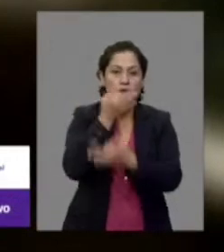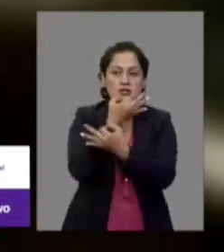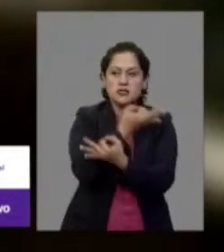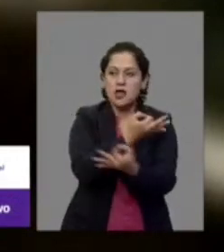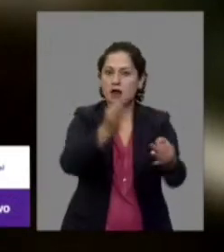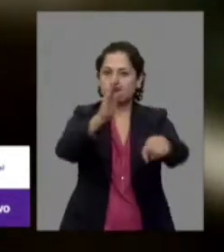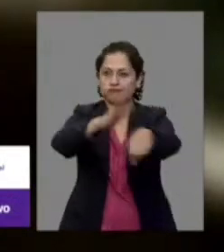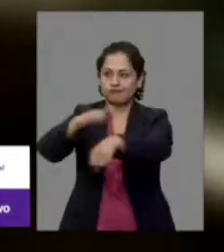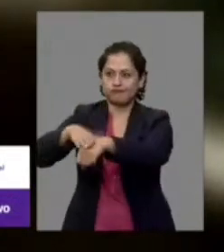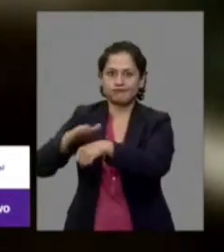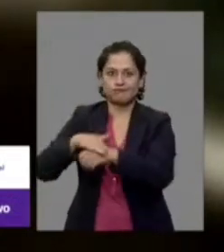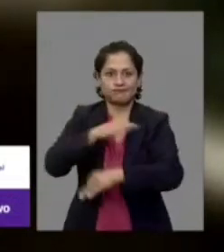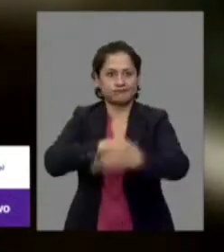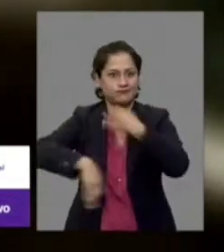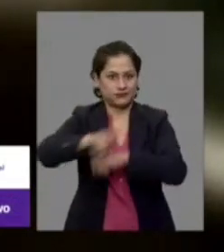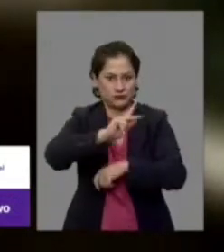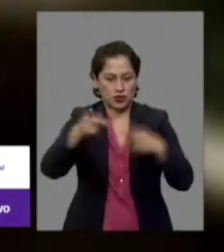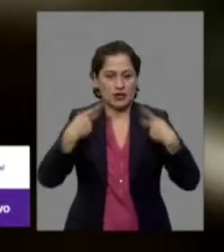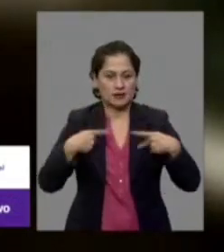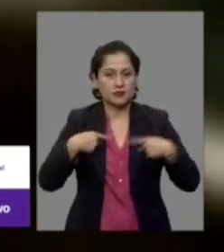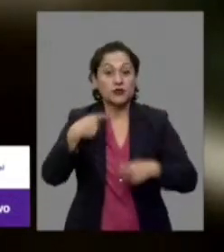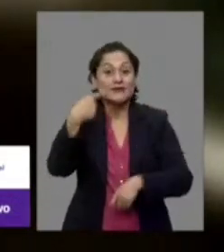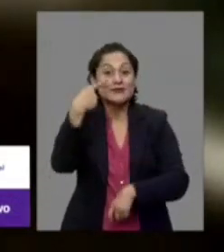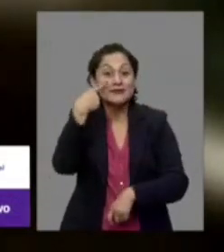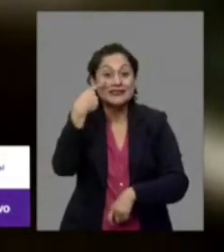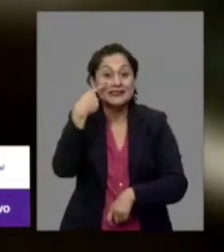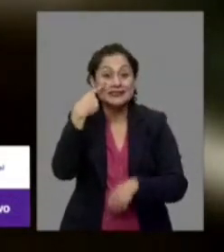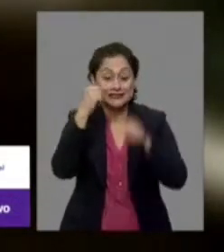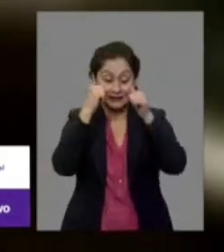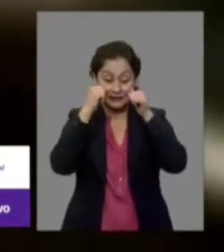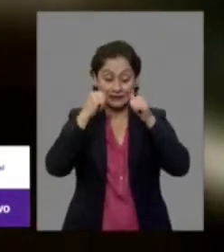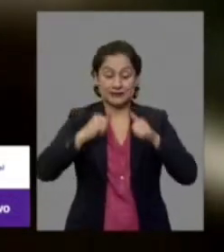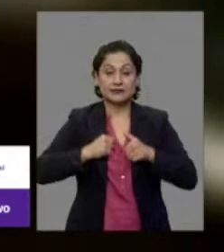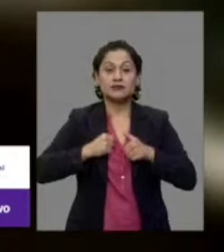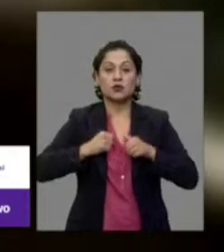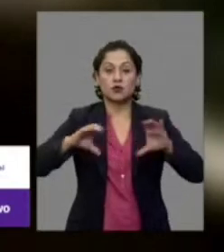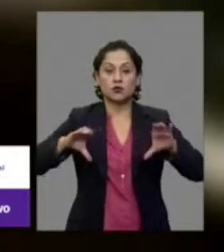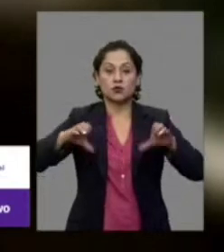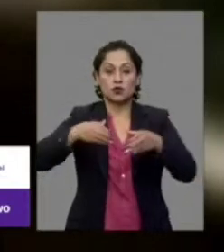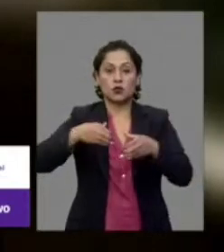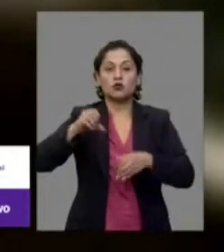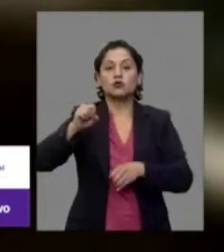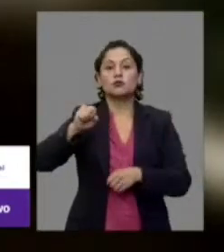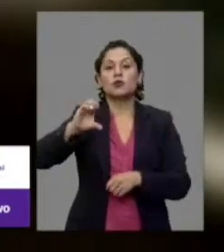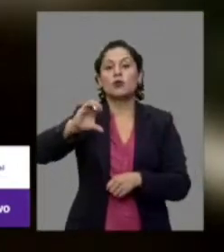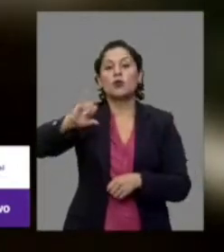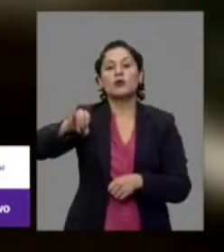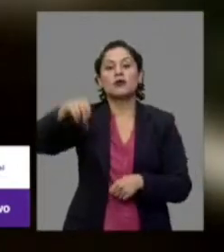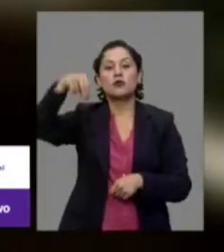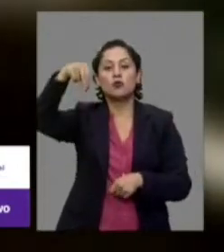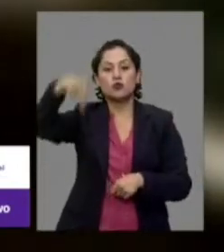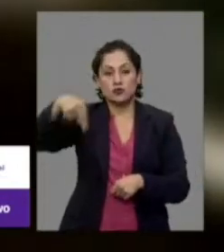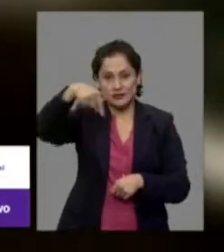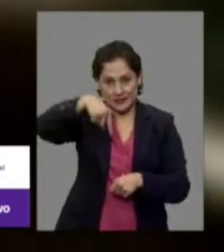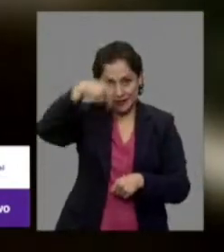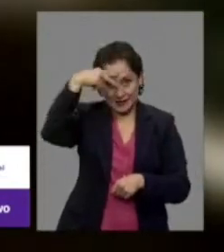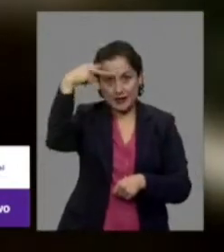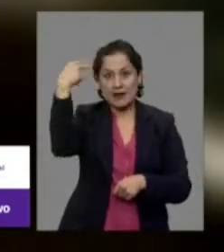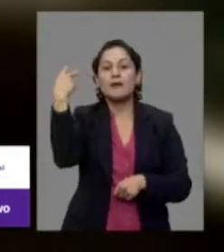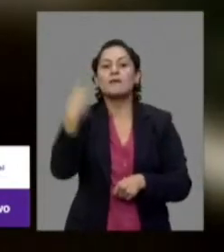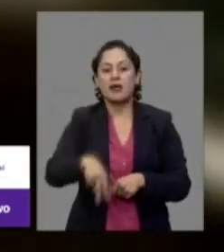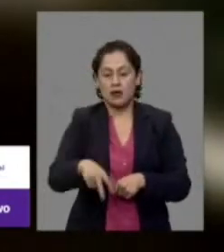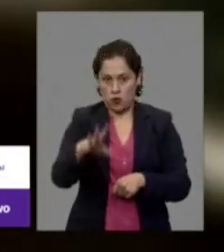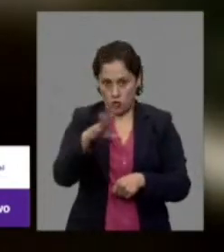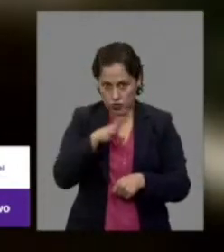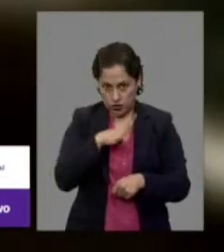servimos. La Suprema Corte de Justicia en nuestro país está integrada por mujeres y